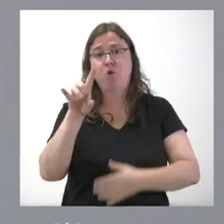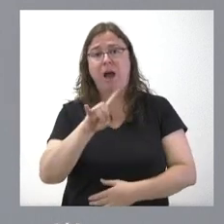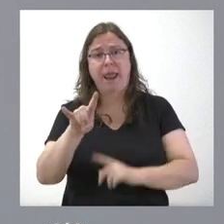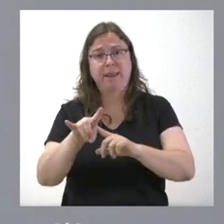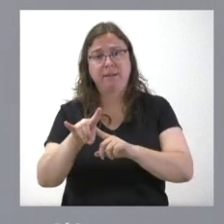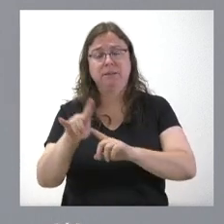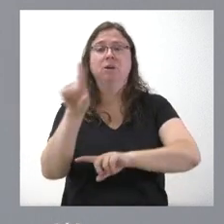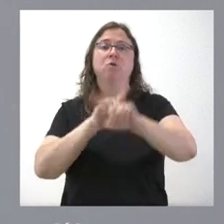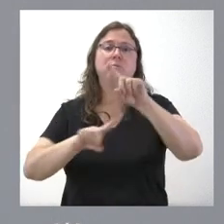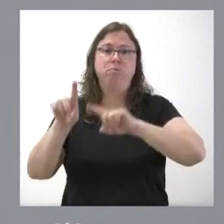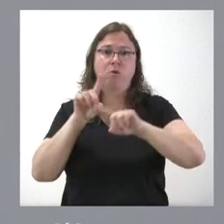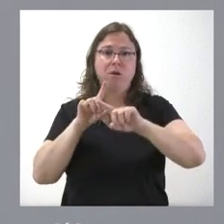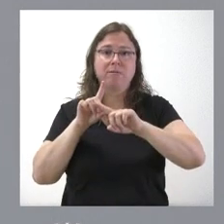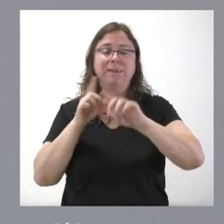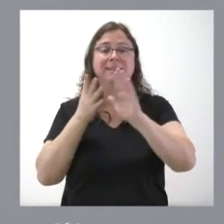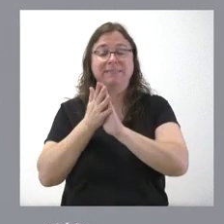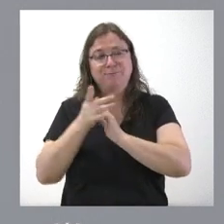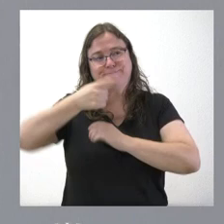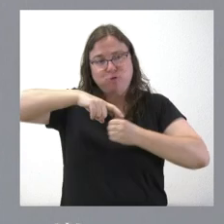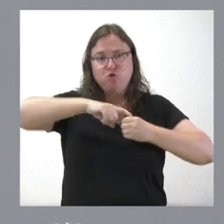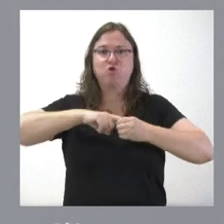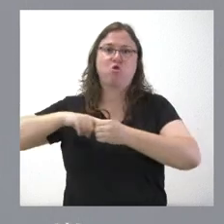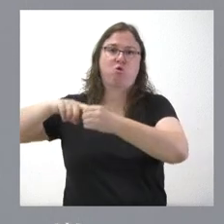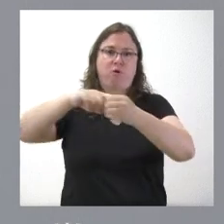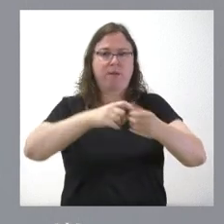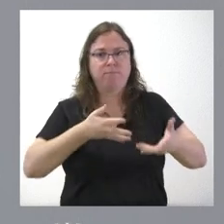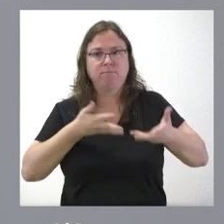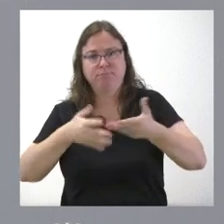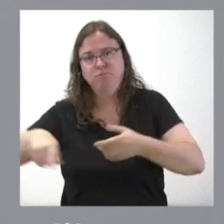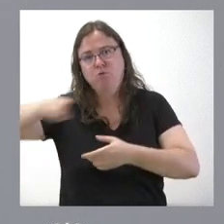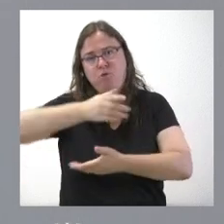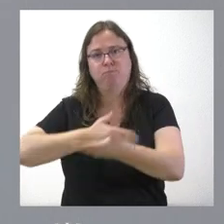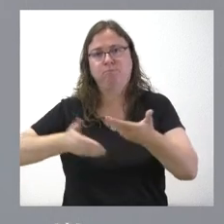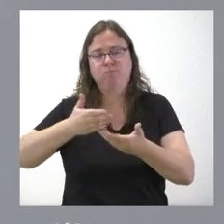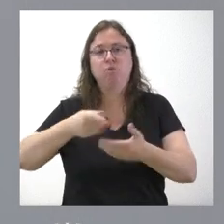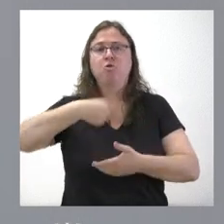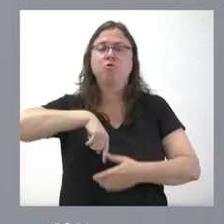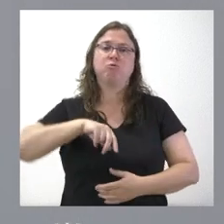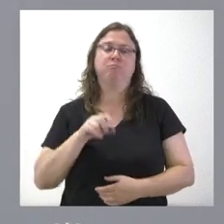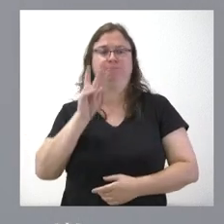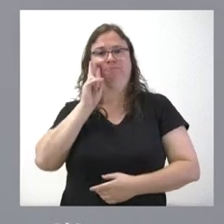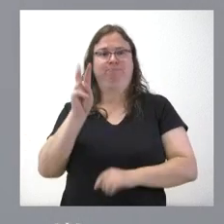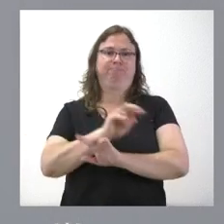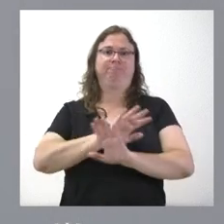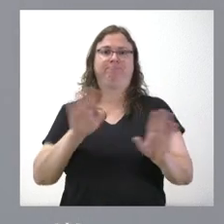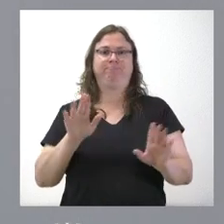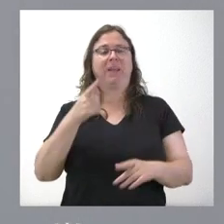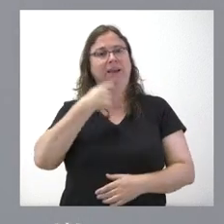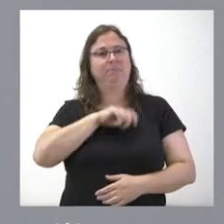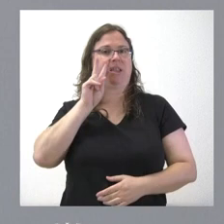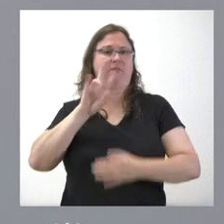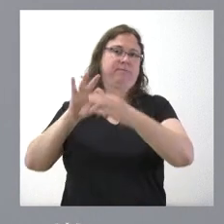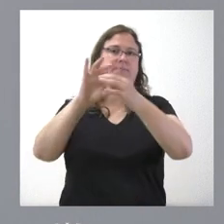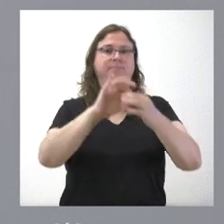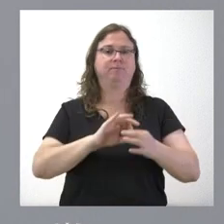problema es un problema que desde la solidaridad tenemos que abordar aquellos que tenemos una visión integral de España y de la